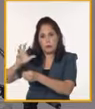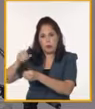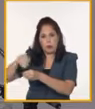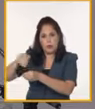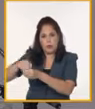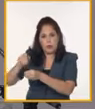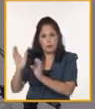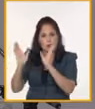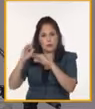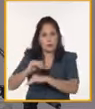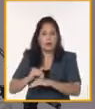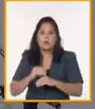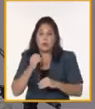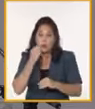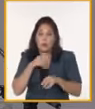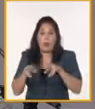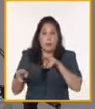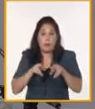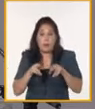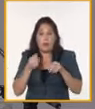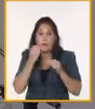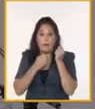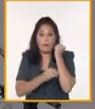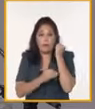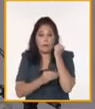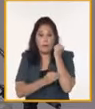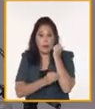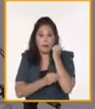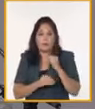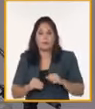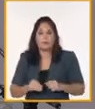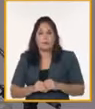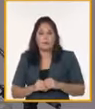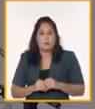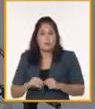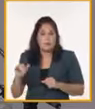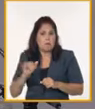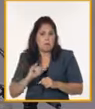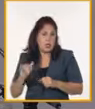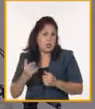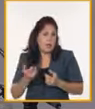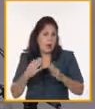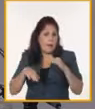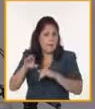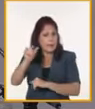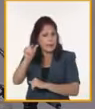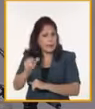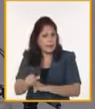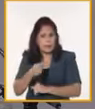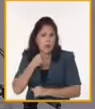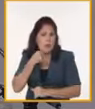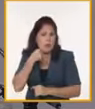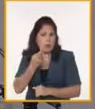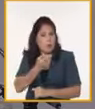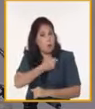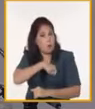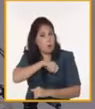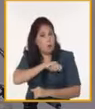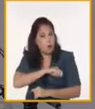fortalecimiento de la administración tributaria pero también nos sumamos a lo que incentivaba el ministro Joaquín de que la población se